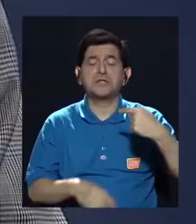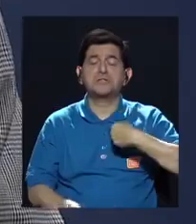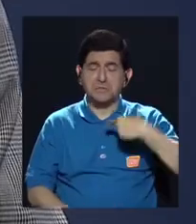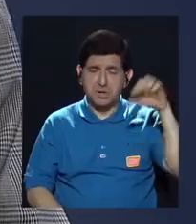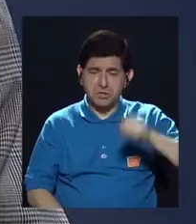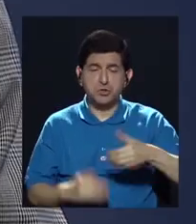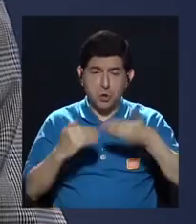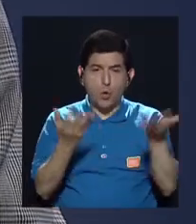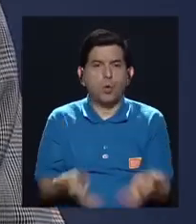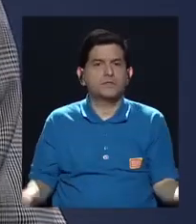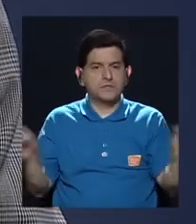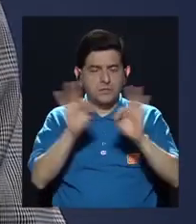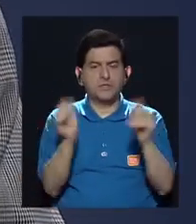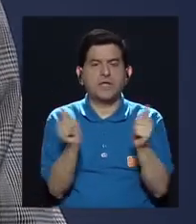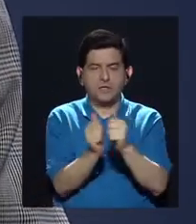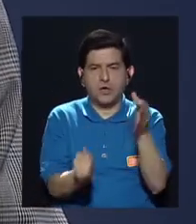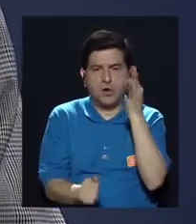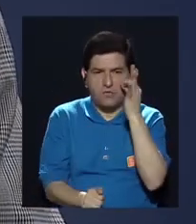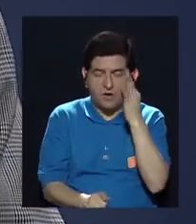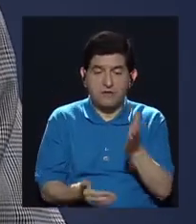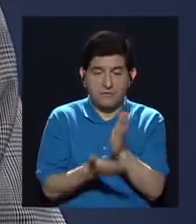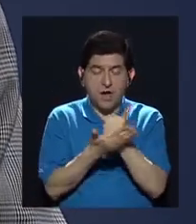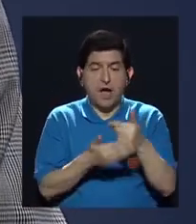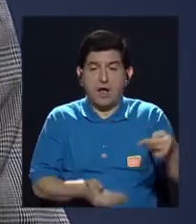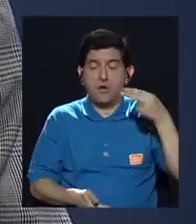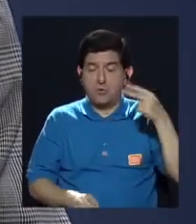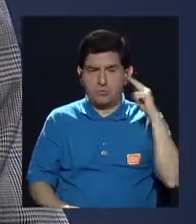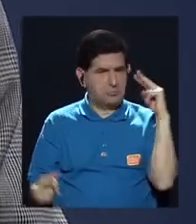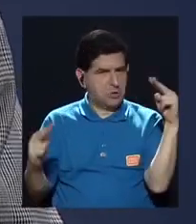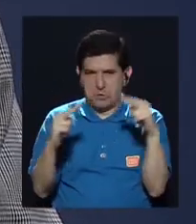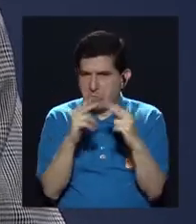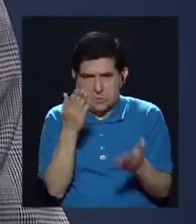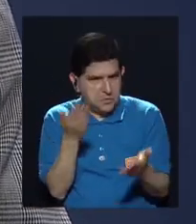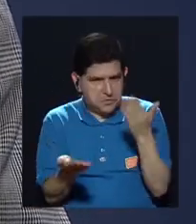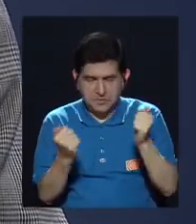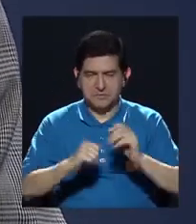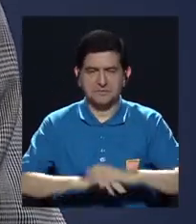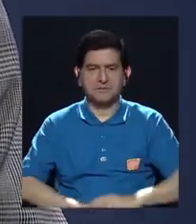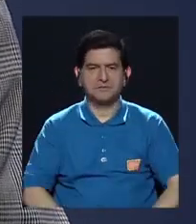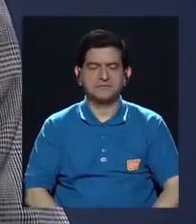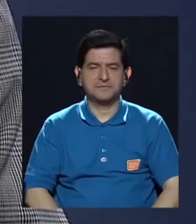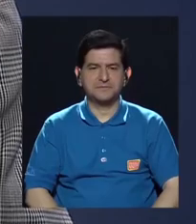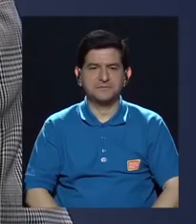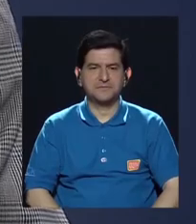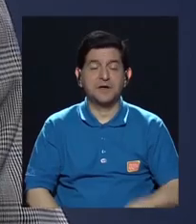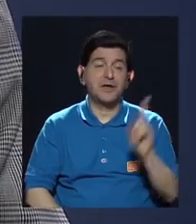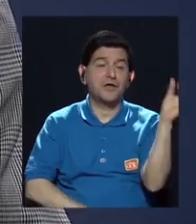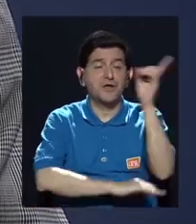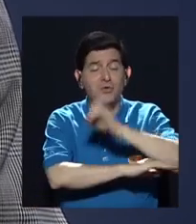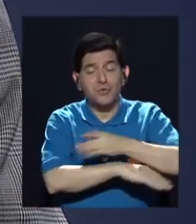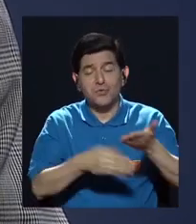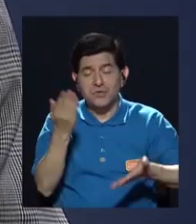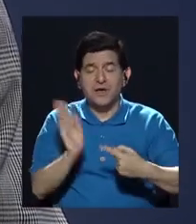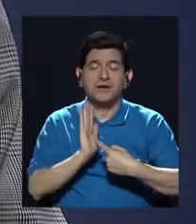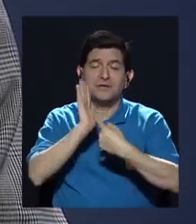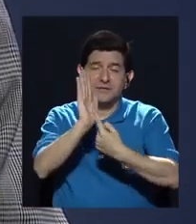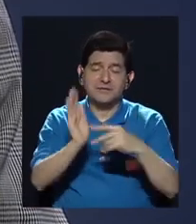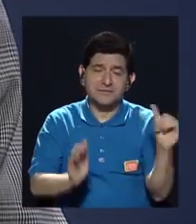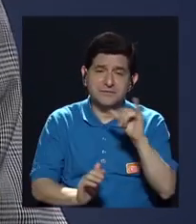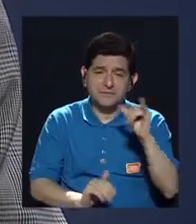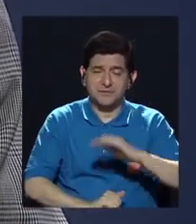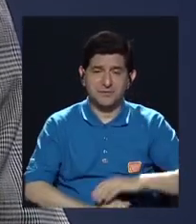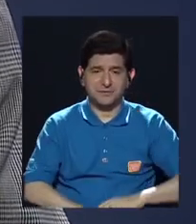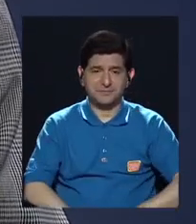participé incluso en cosas muy importantes, algunas históricas que no se conocen, que algún día habrá que darlas a